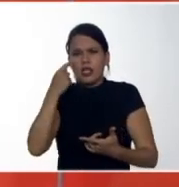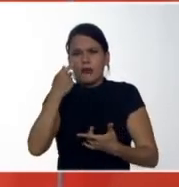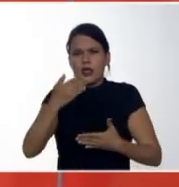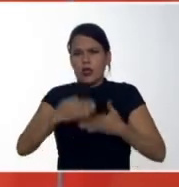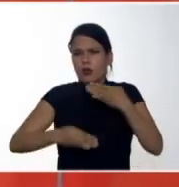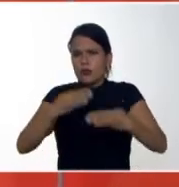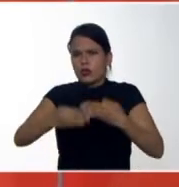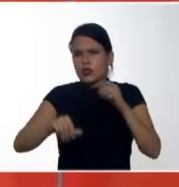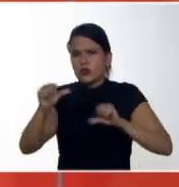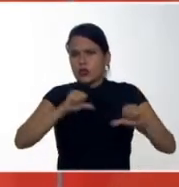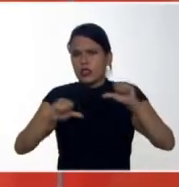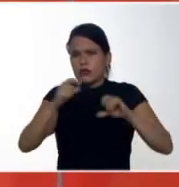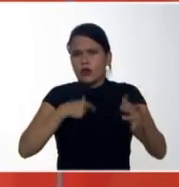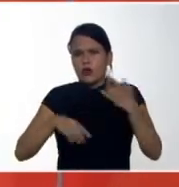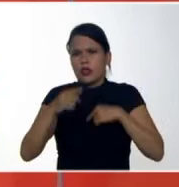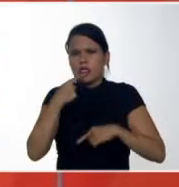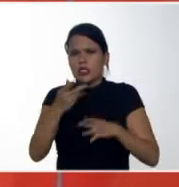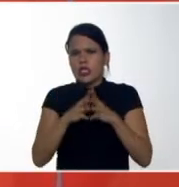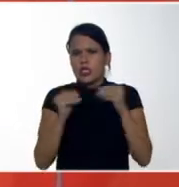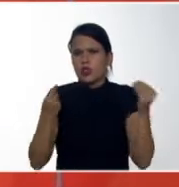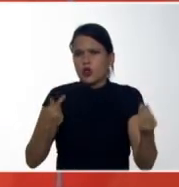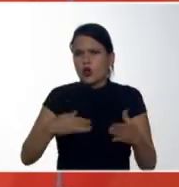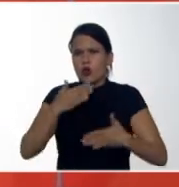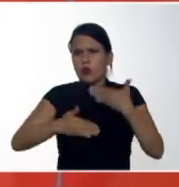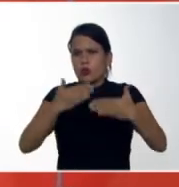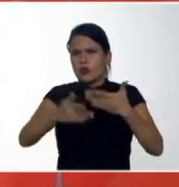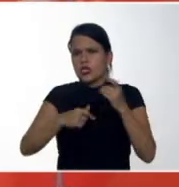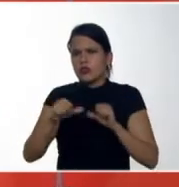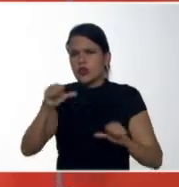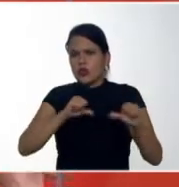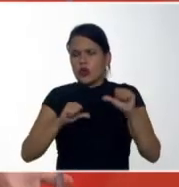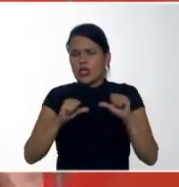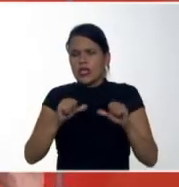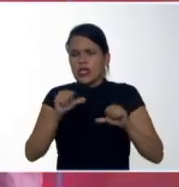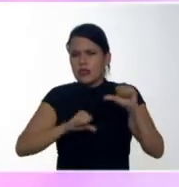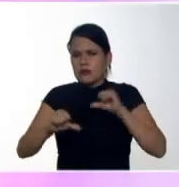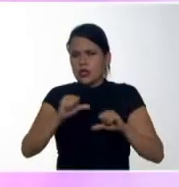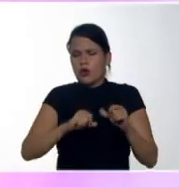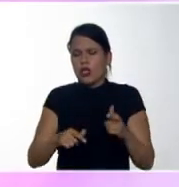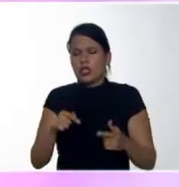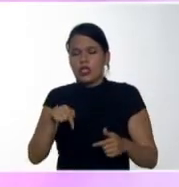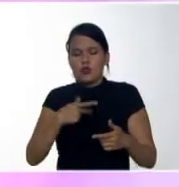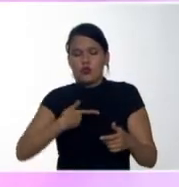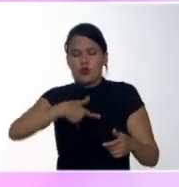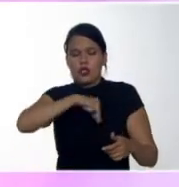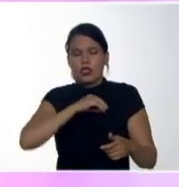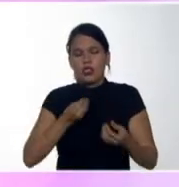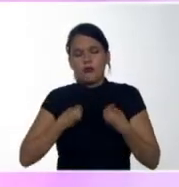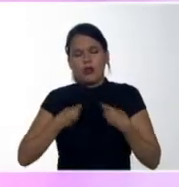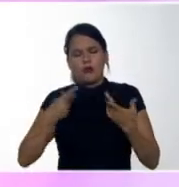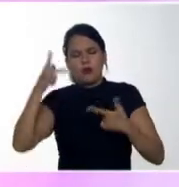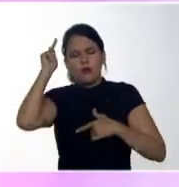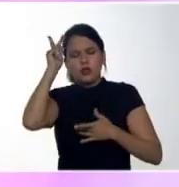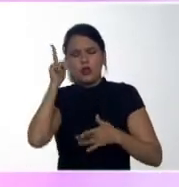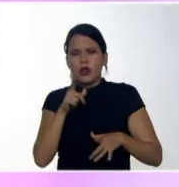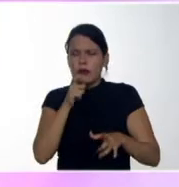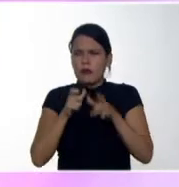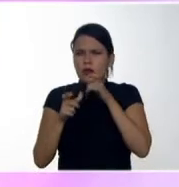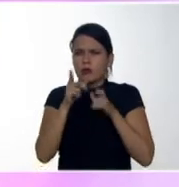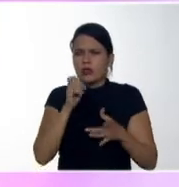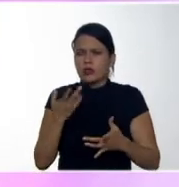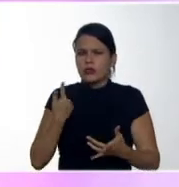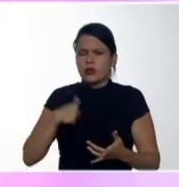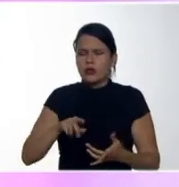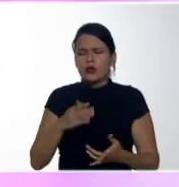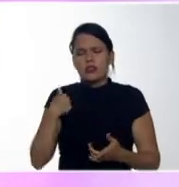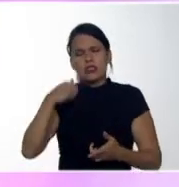procesos químicos, es decir, que todos estos procesos químicos están presentes en nuestra vida diaria. Perfecto, profesor, una pregunta que tengo para usted.